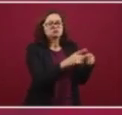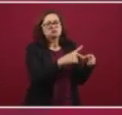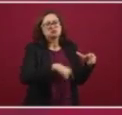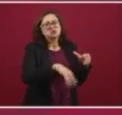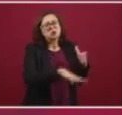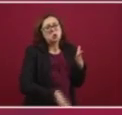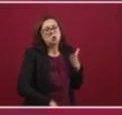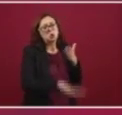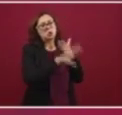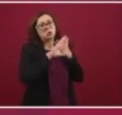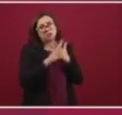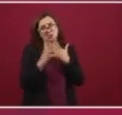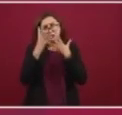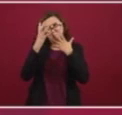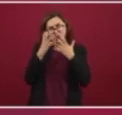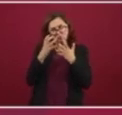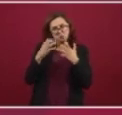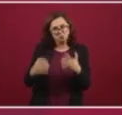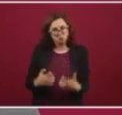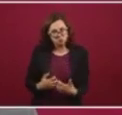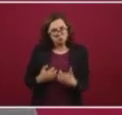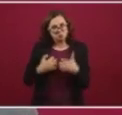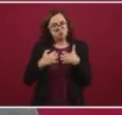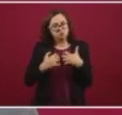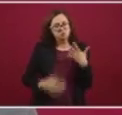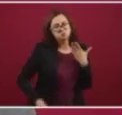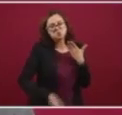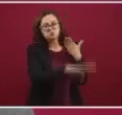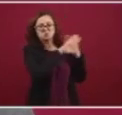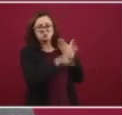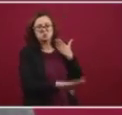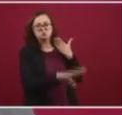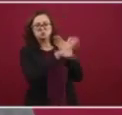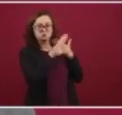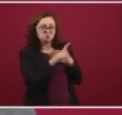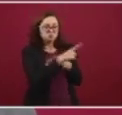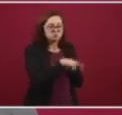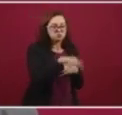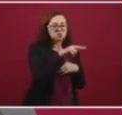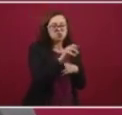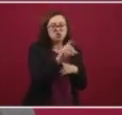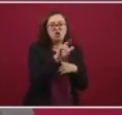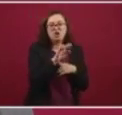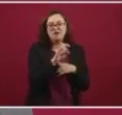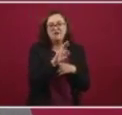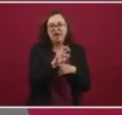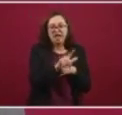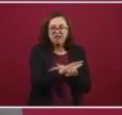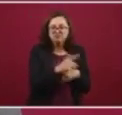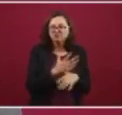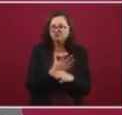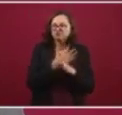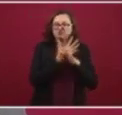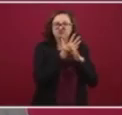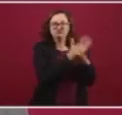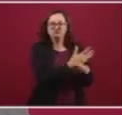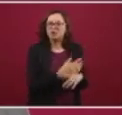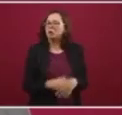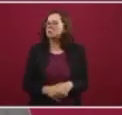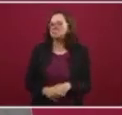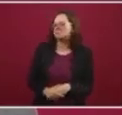del neoliberalismo, dicen que no va a ser posible. Está por